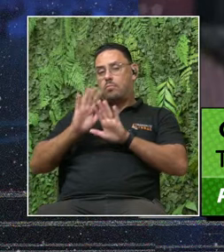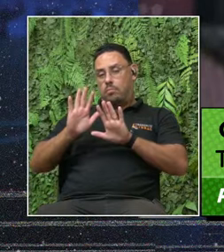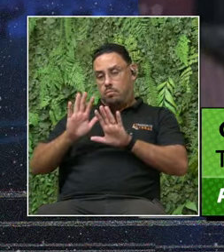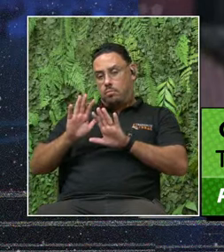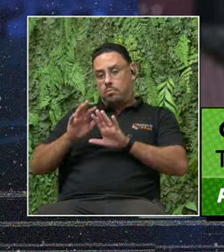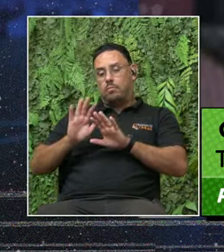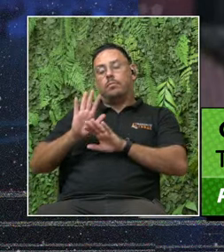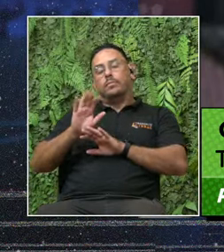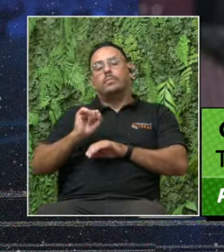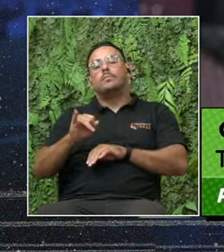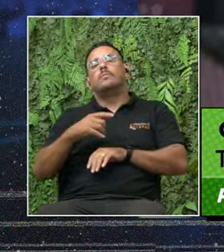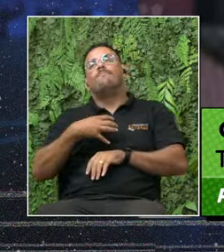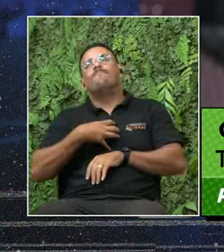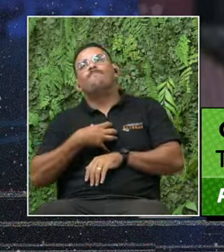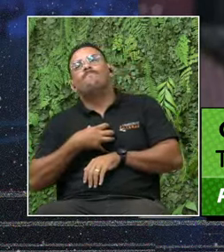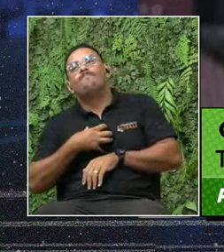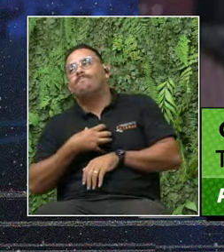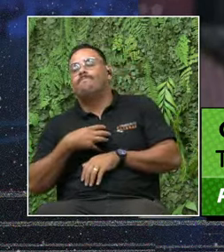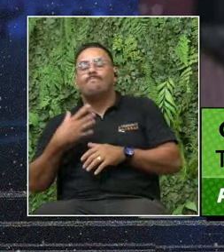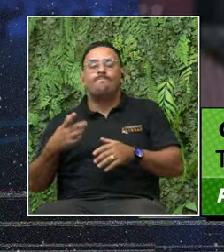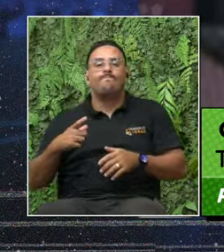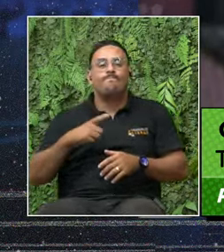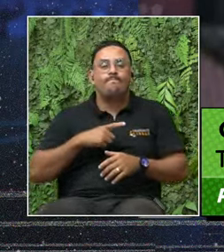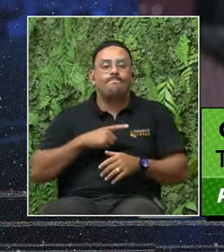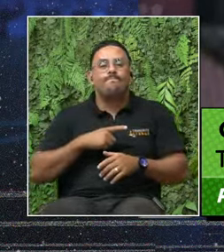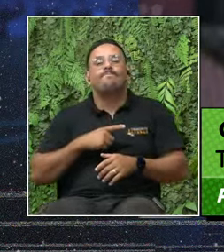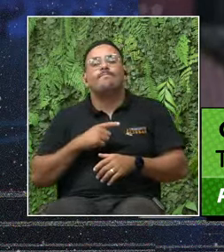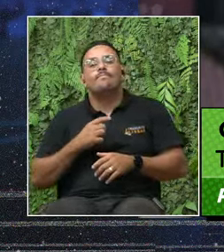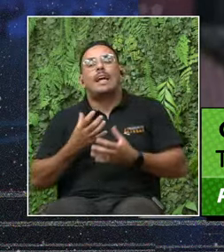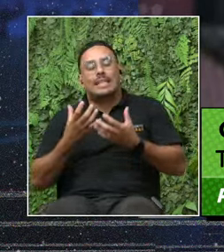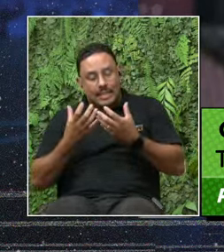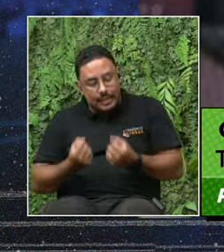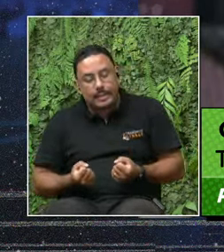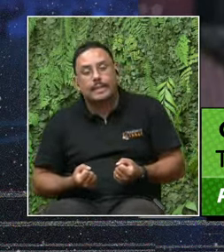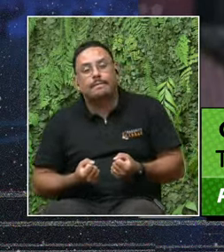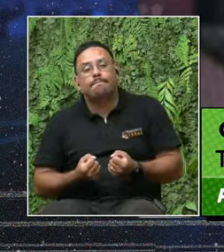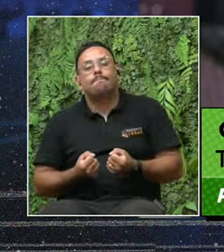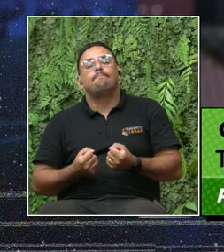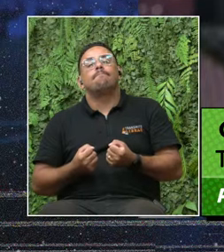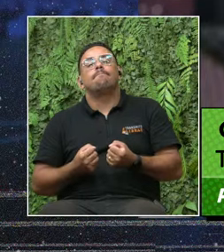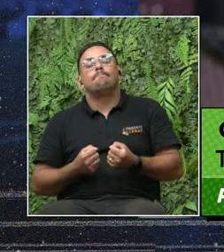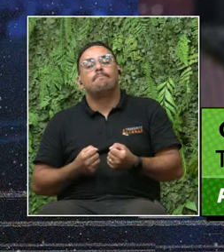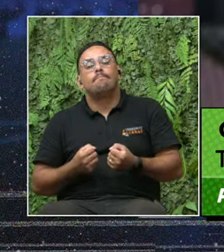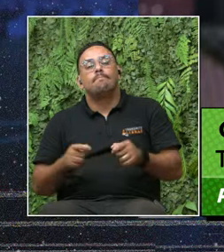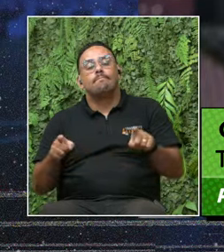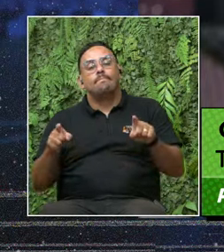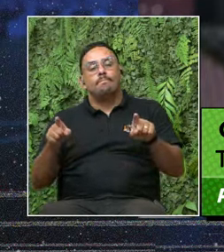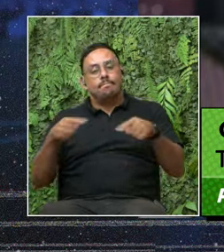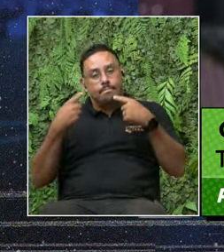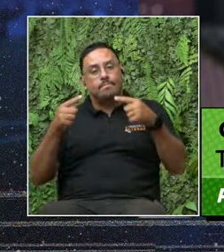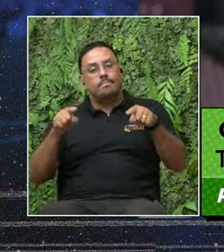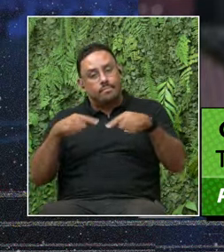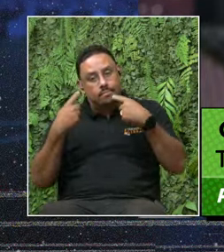principen siento che tengo crtic